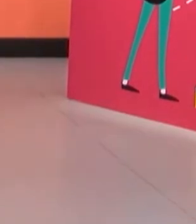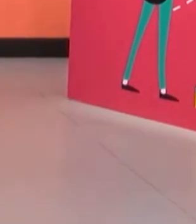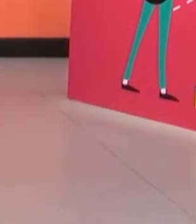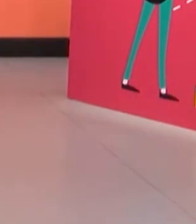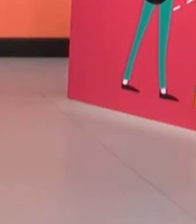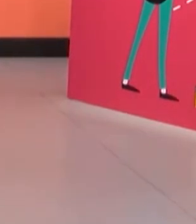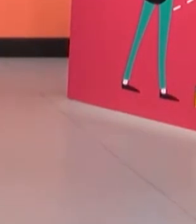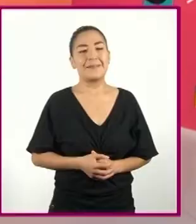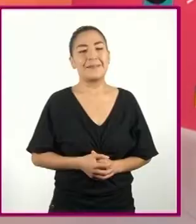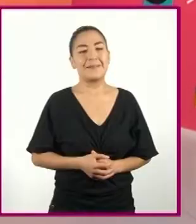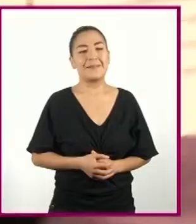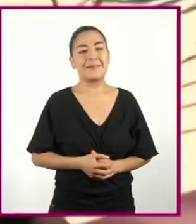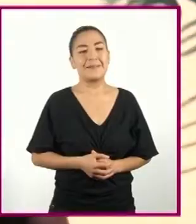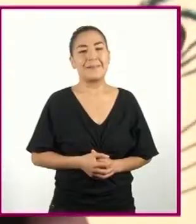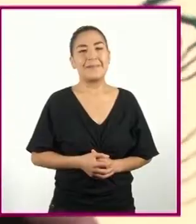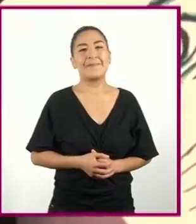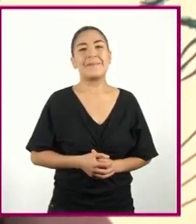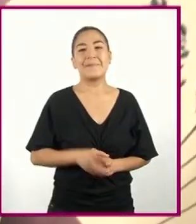Oh, wow.